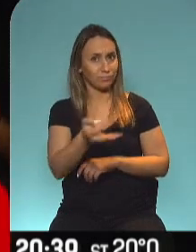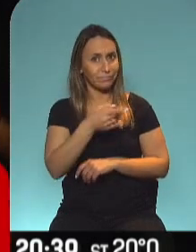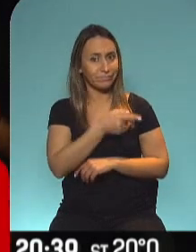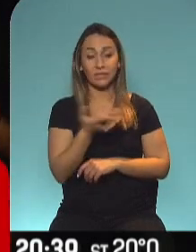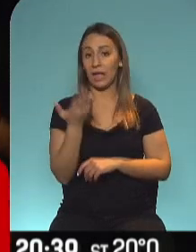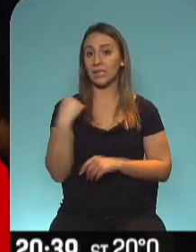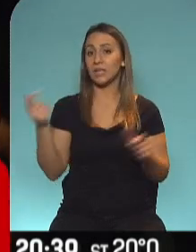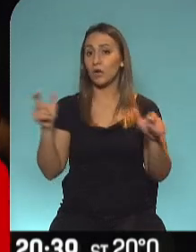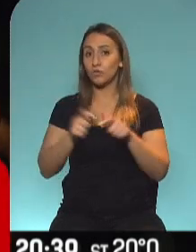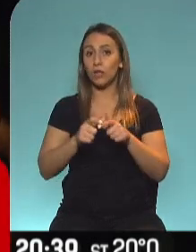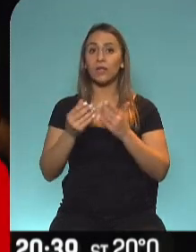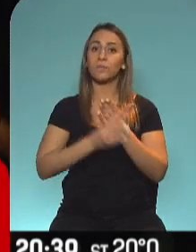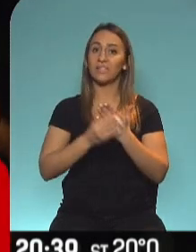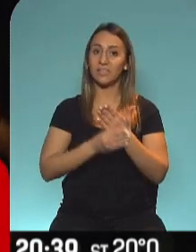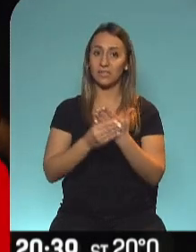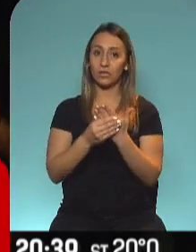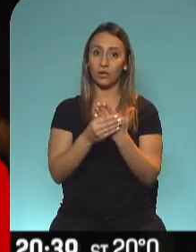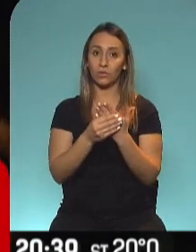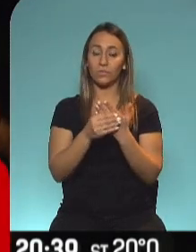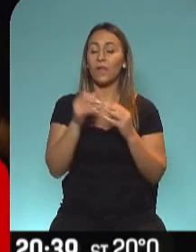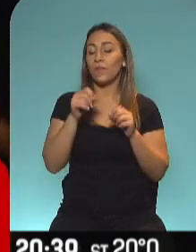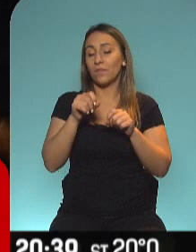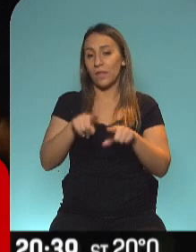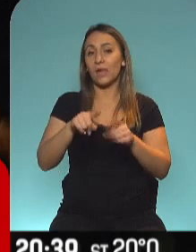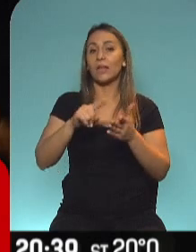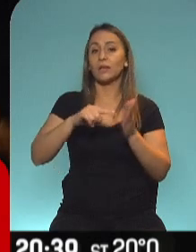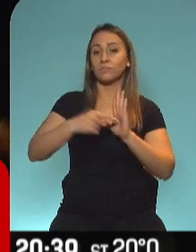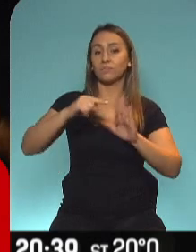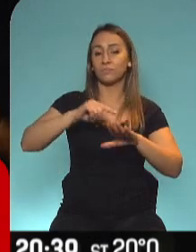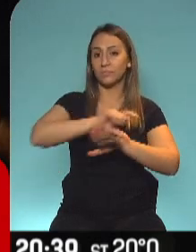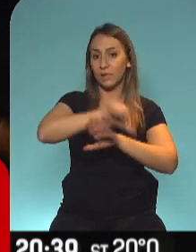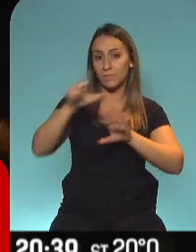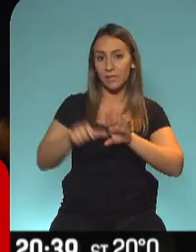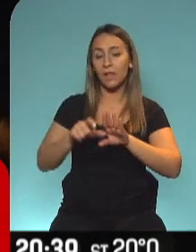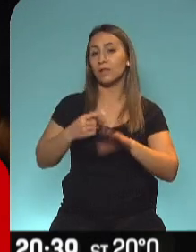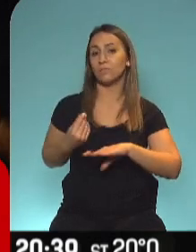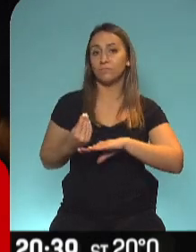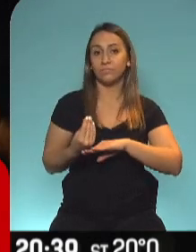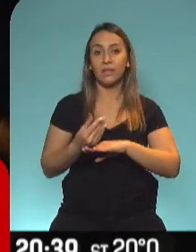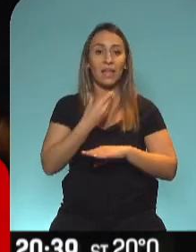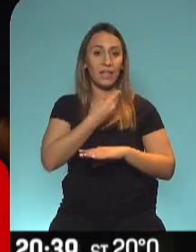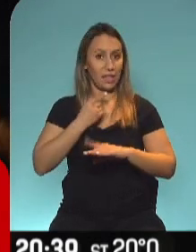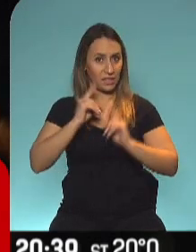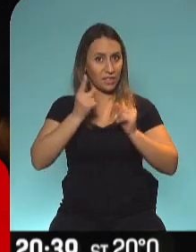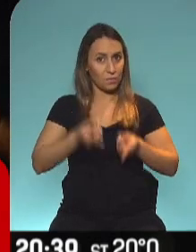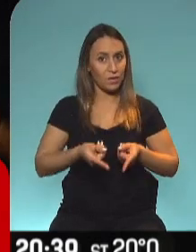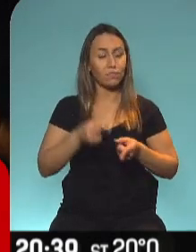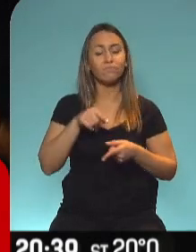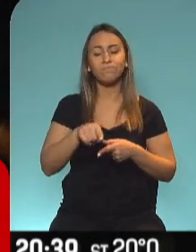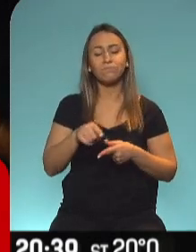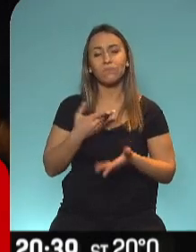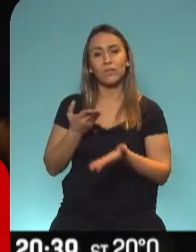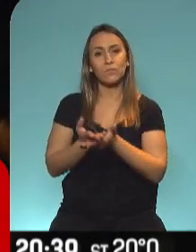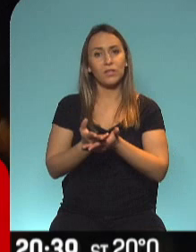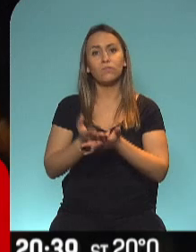reunión de los ministros del área metropolitana, conjuntamente con Ginés González García, se pidió hacer más exhaustivos